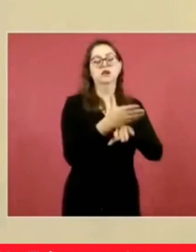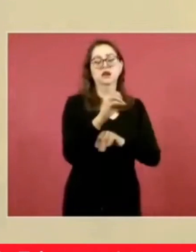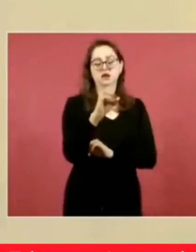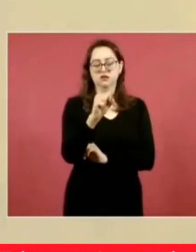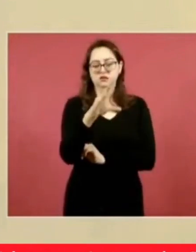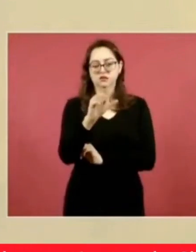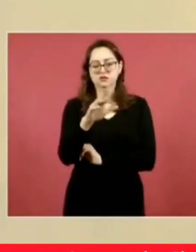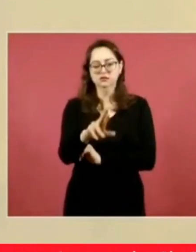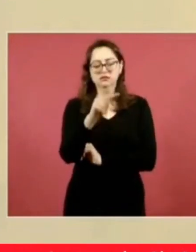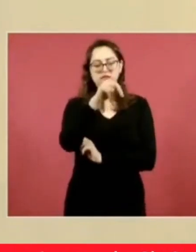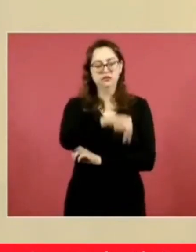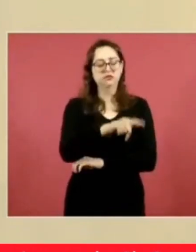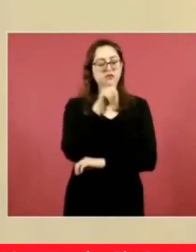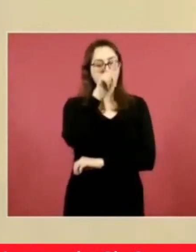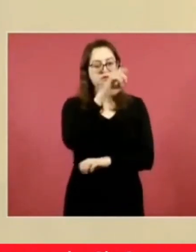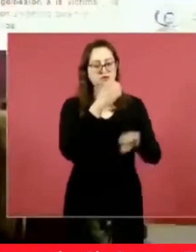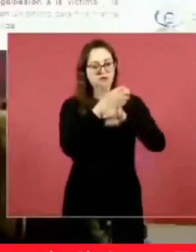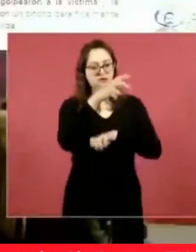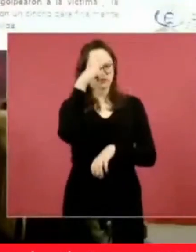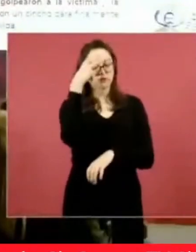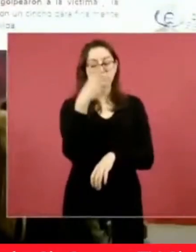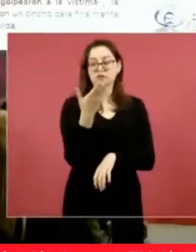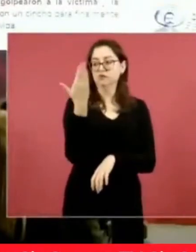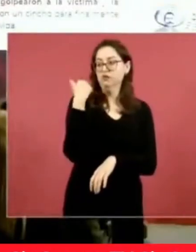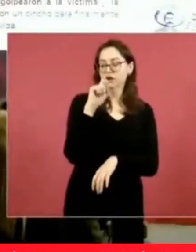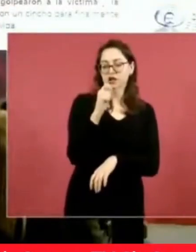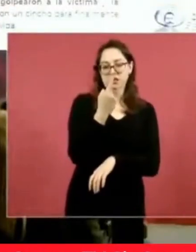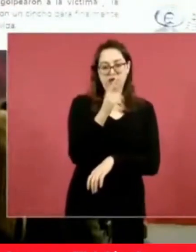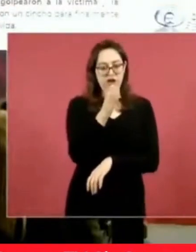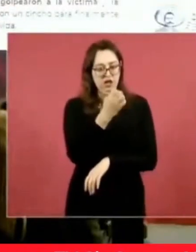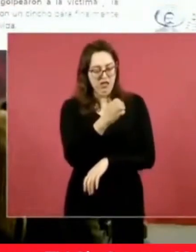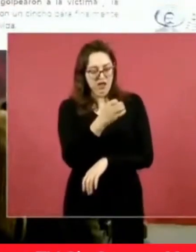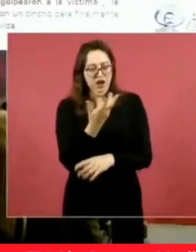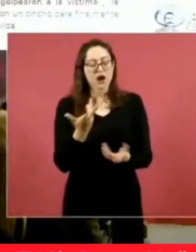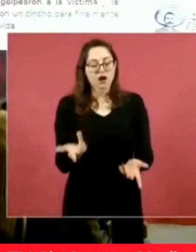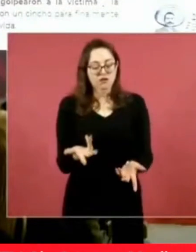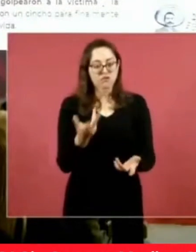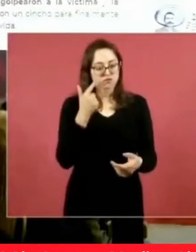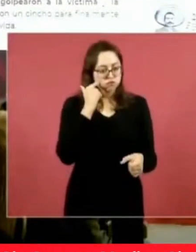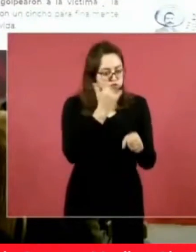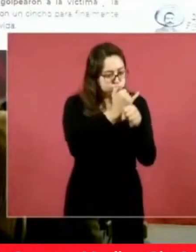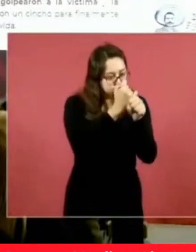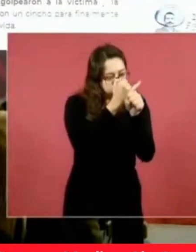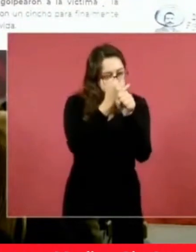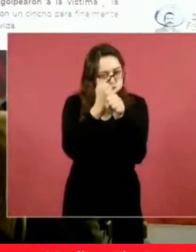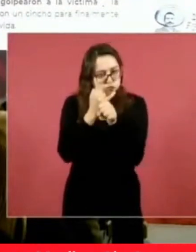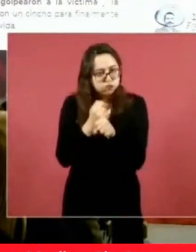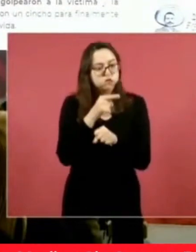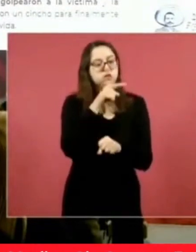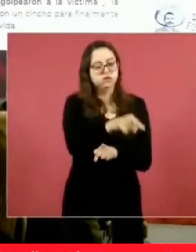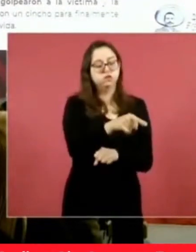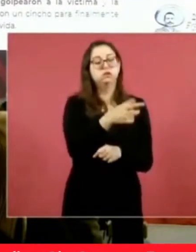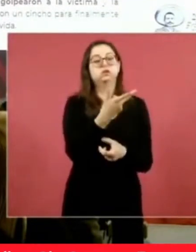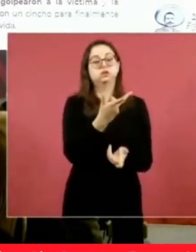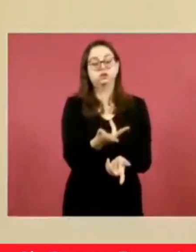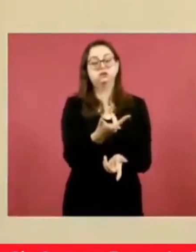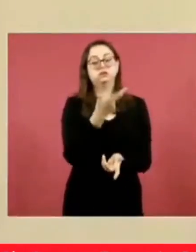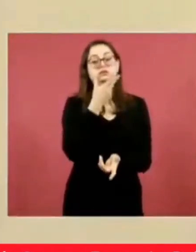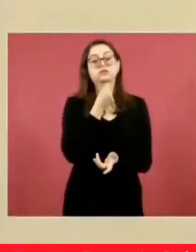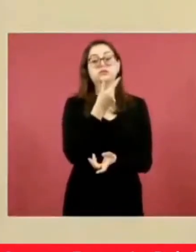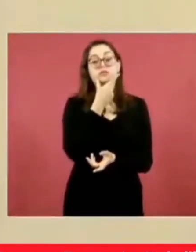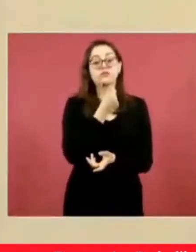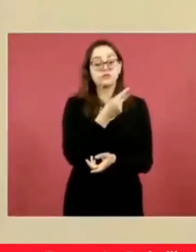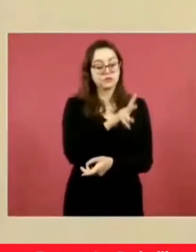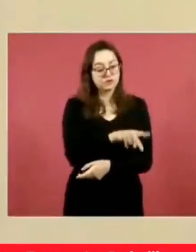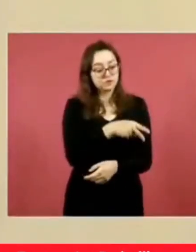municipio de Chicoloapa en estado de México el pasado 21 de enero por las investigaciones realizadas la víctima se encontraba sobre el camino